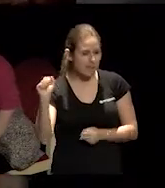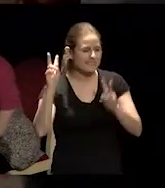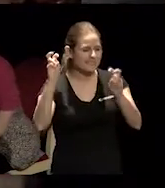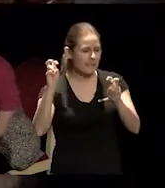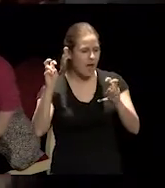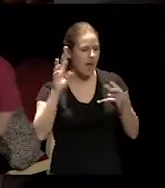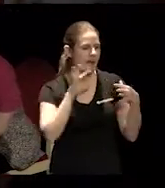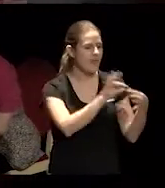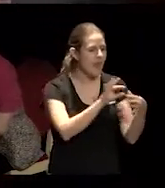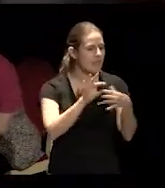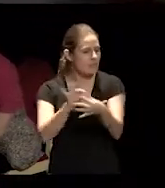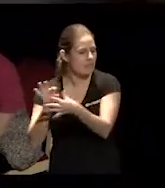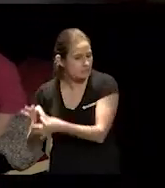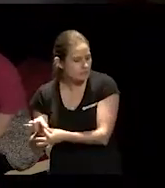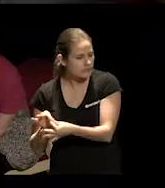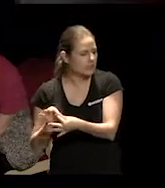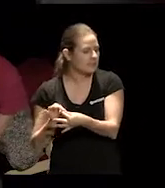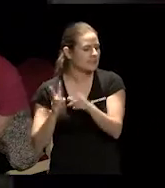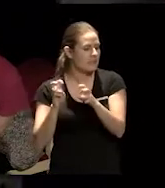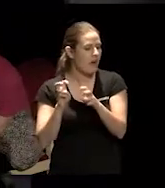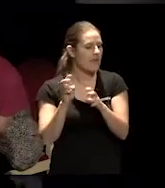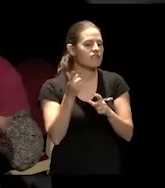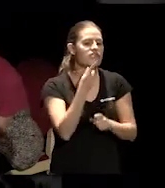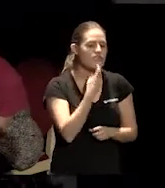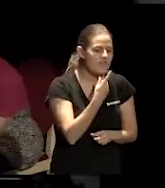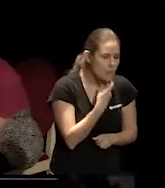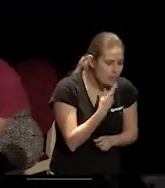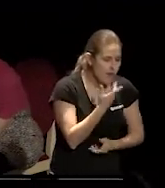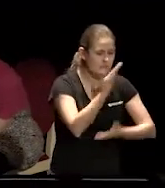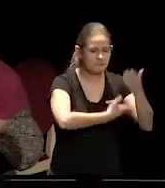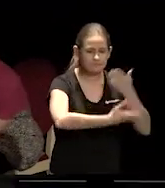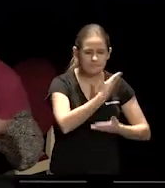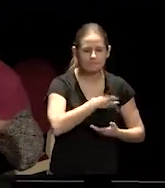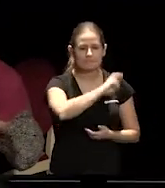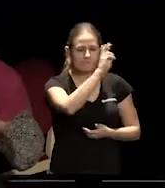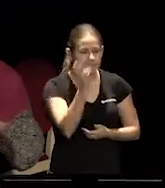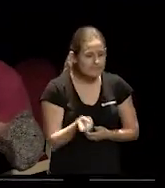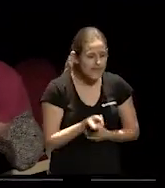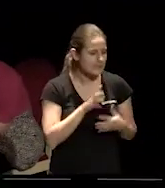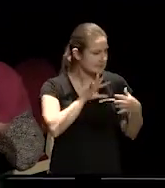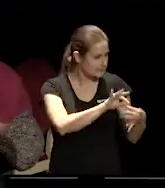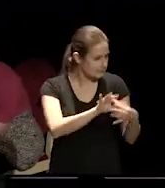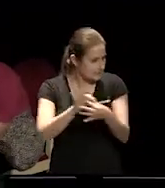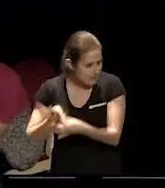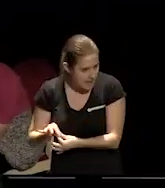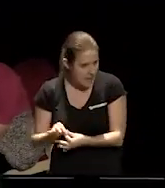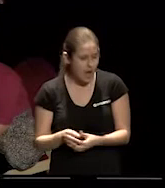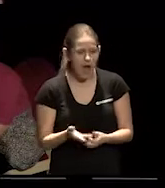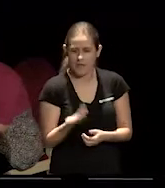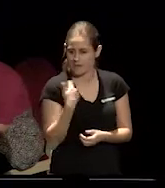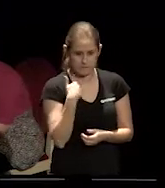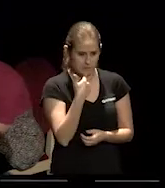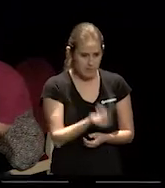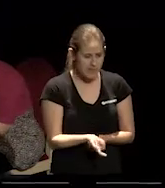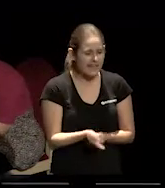apoyar la diferencia, escuchar tiempos personales, transformar las dificultades. Es decir, es lo que os hablaba del cartero. Allí,